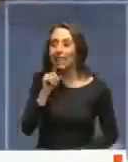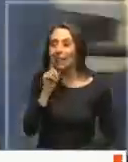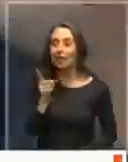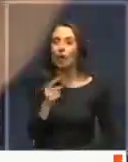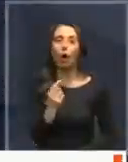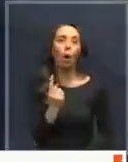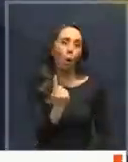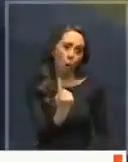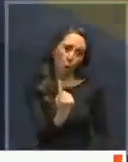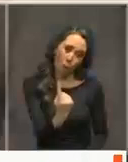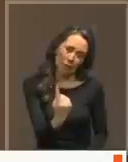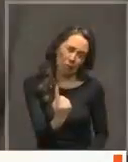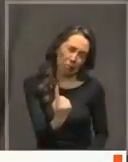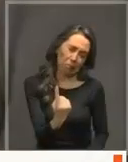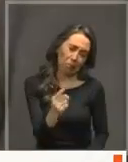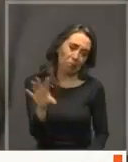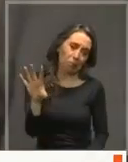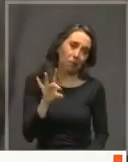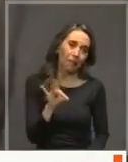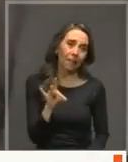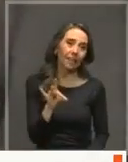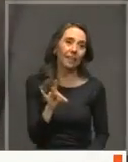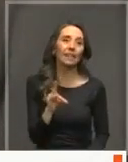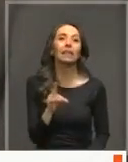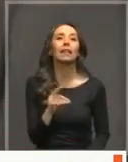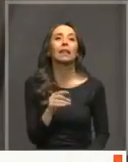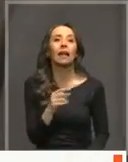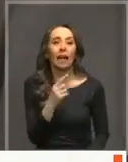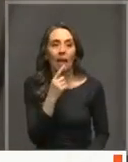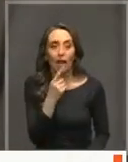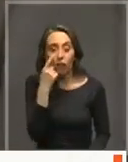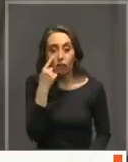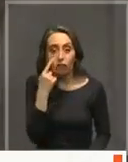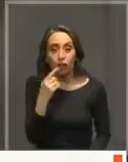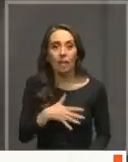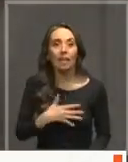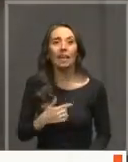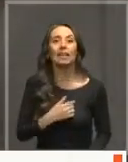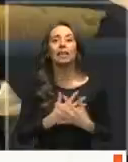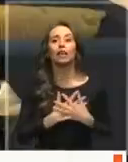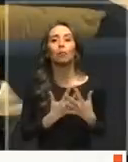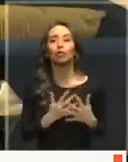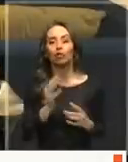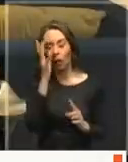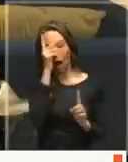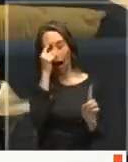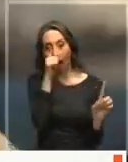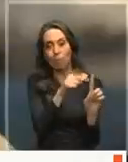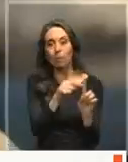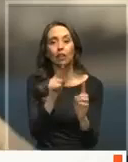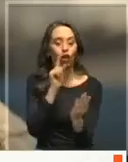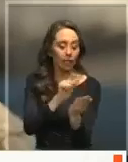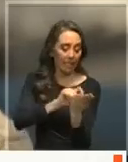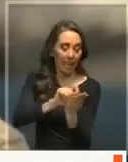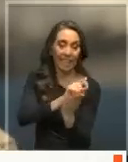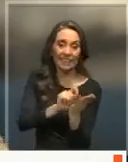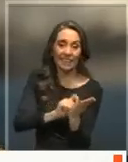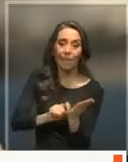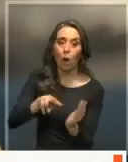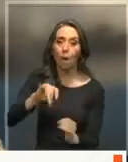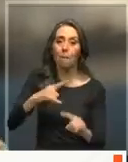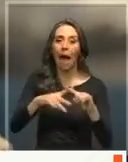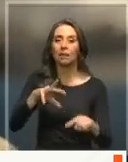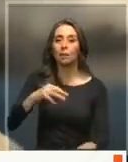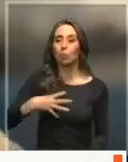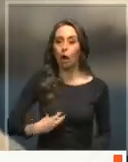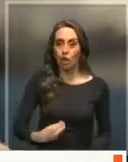que... Te quiero, te idolatro y te admiro. Ay, oh, Maxi. Cuenta regresiva entonces